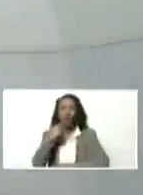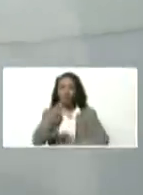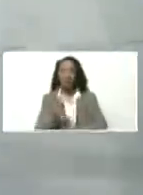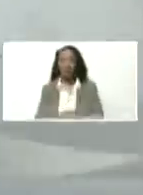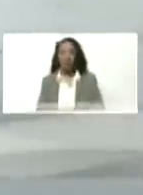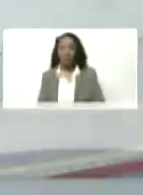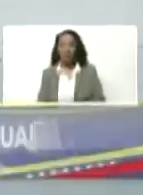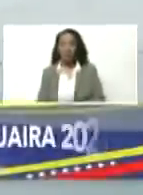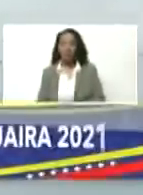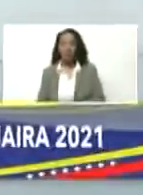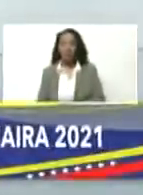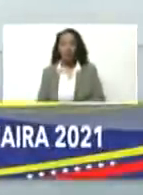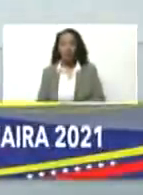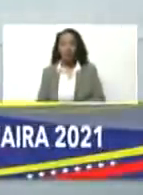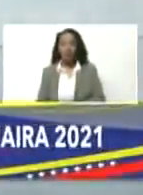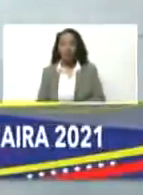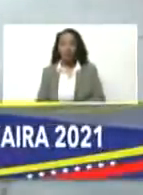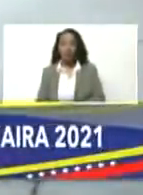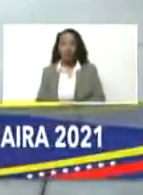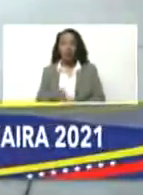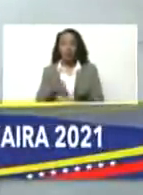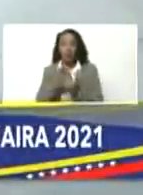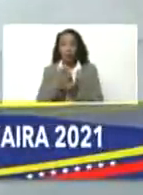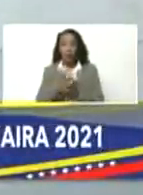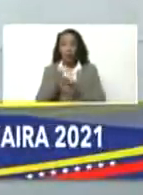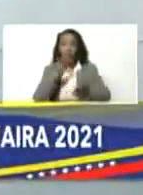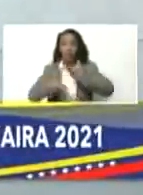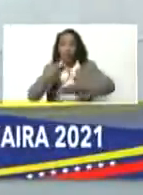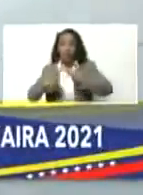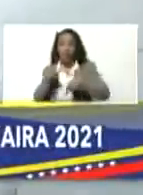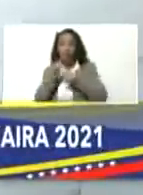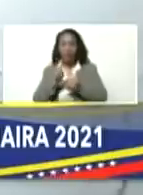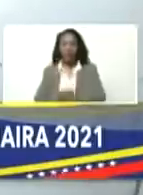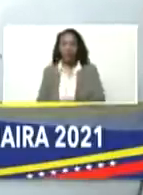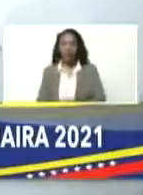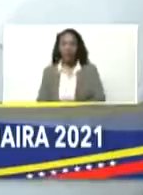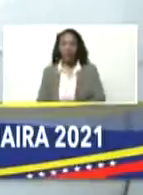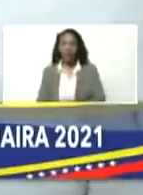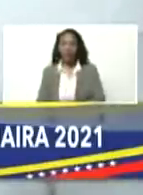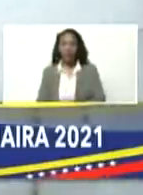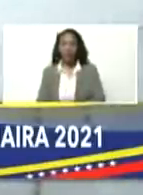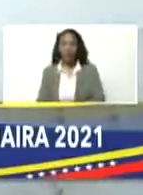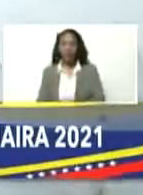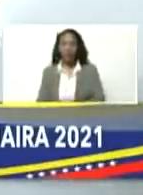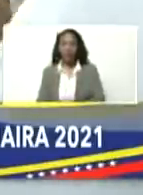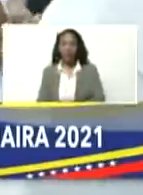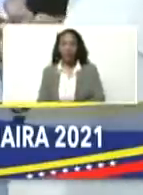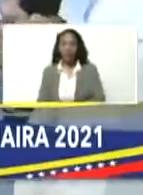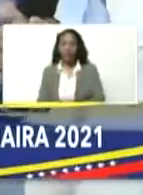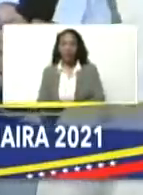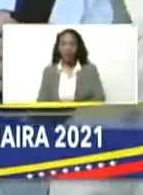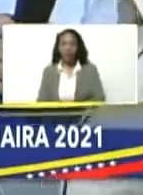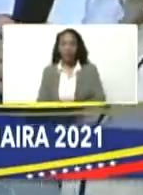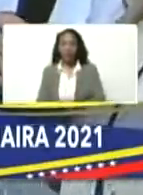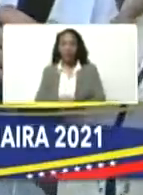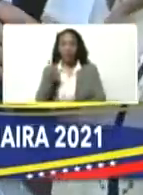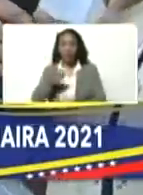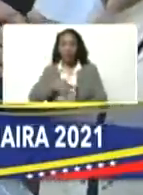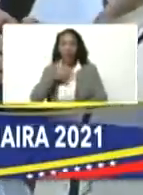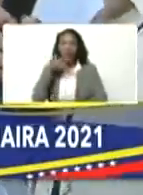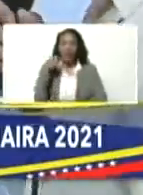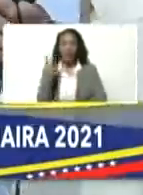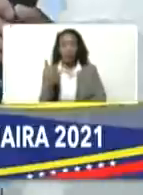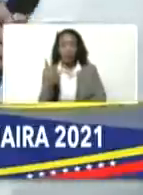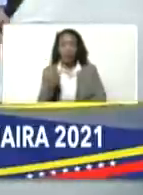querido, a través de los servicios conexos, el mejor café del mundo está presente aquí en Venezuela. Y le puedo decir